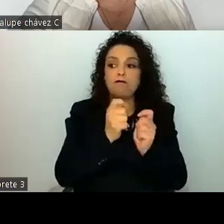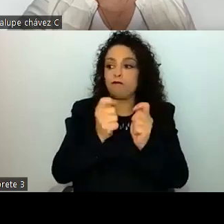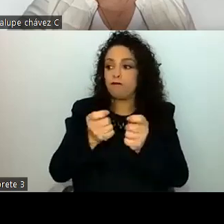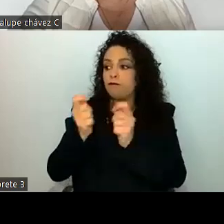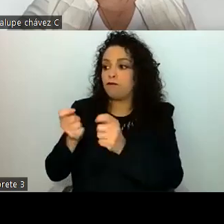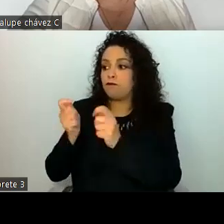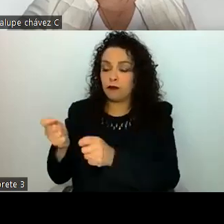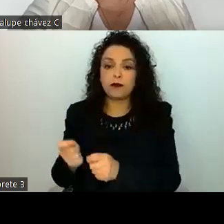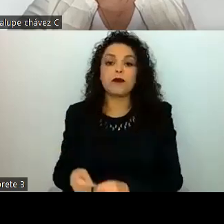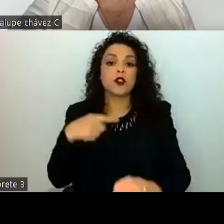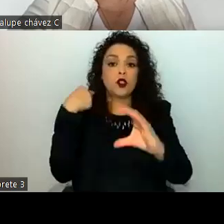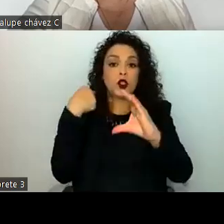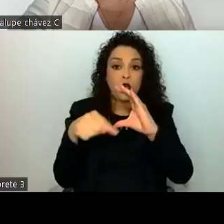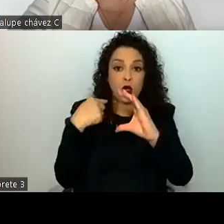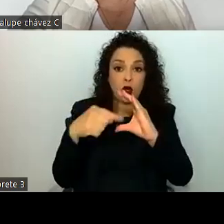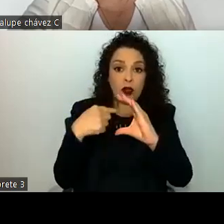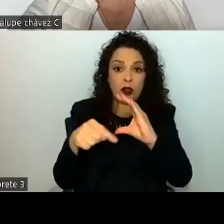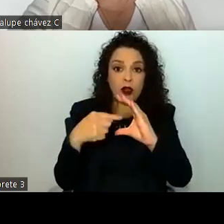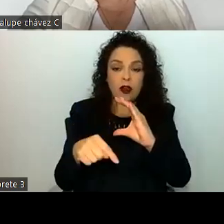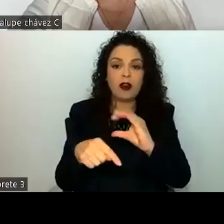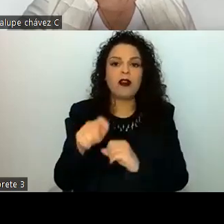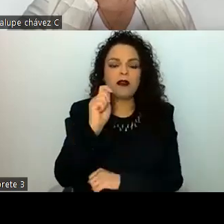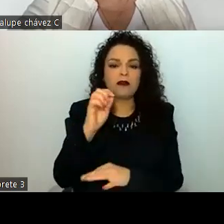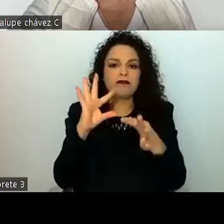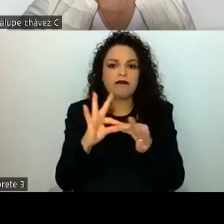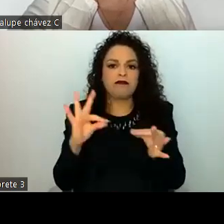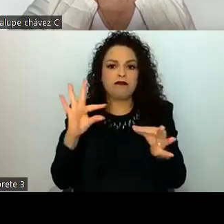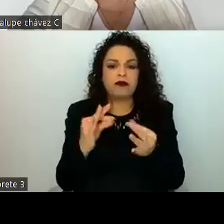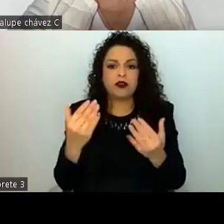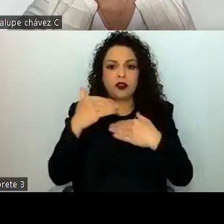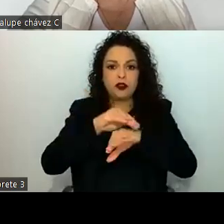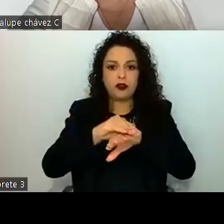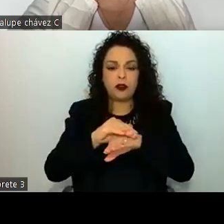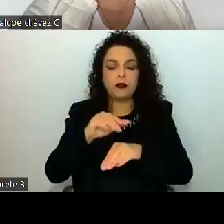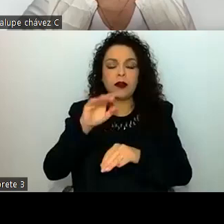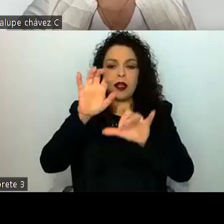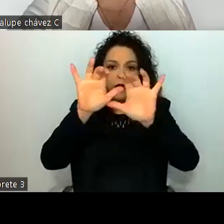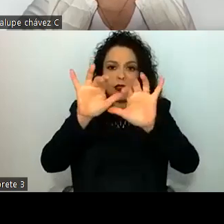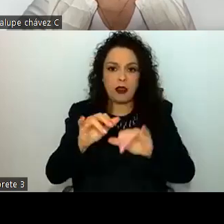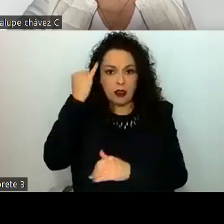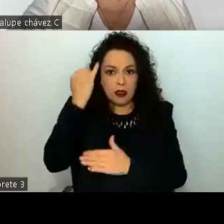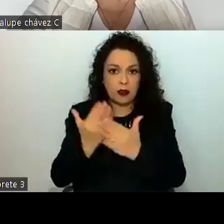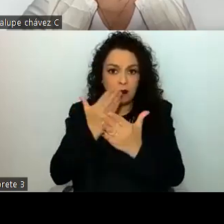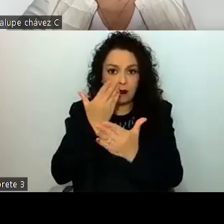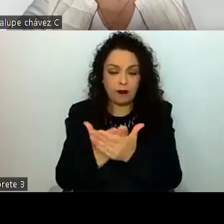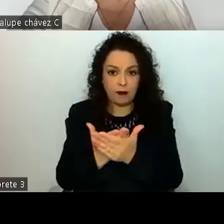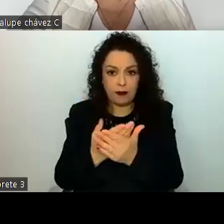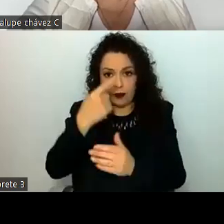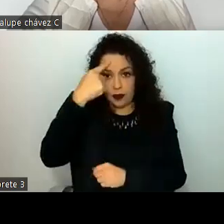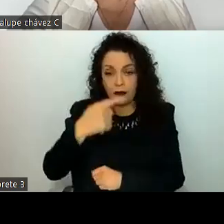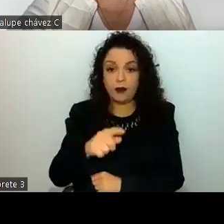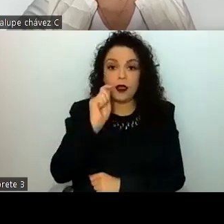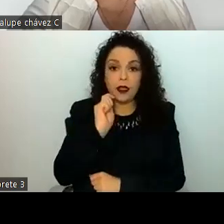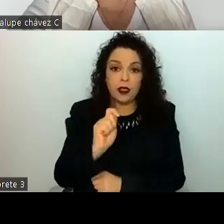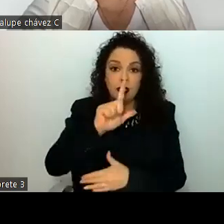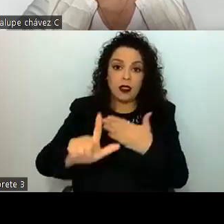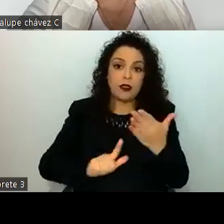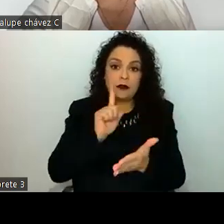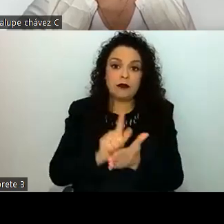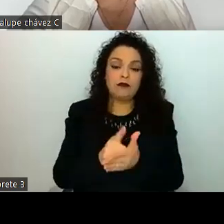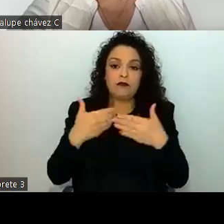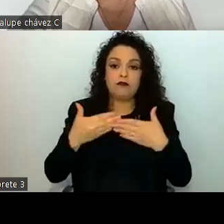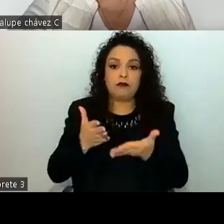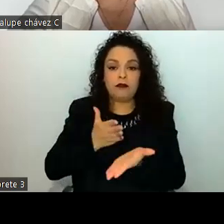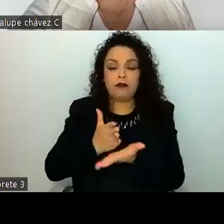vía correo institucional una opinión respecto al dictamen por el que se expide la ley para garantizar el acceso libre